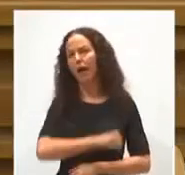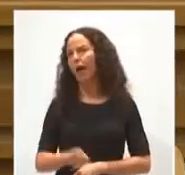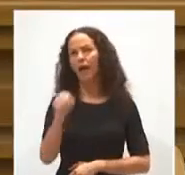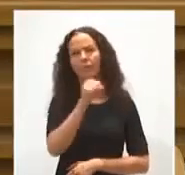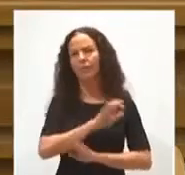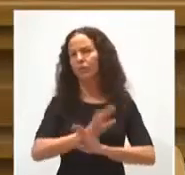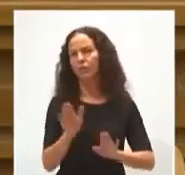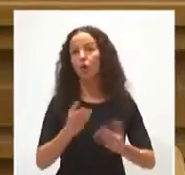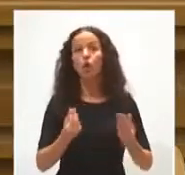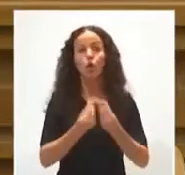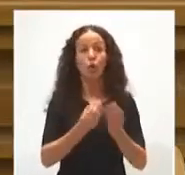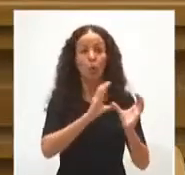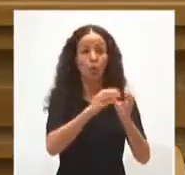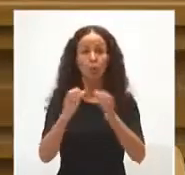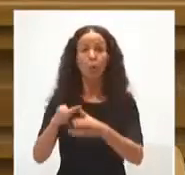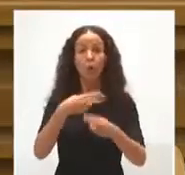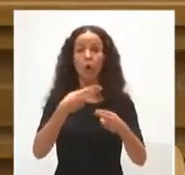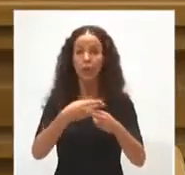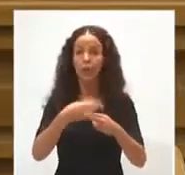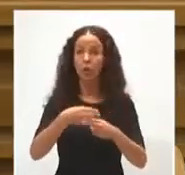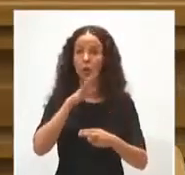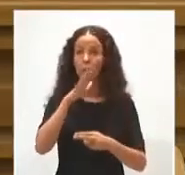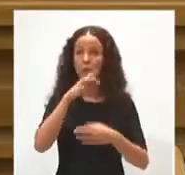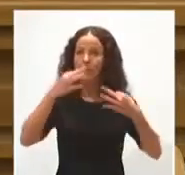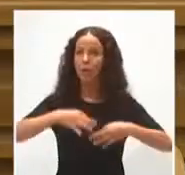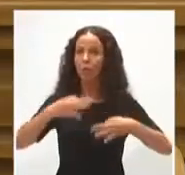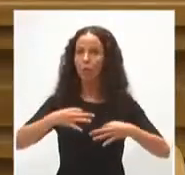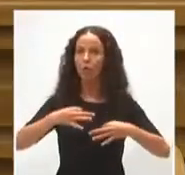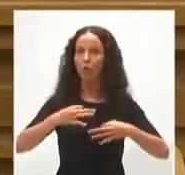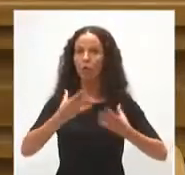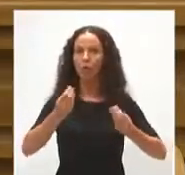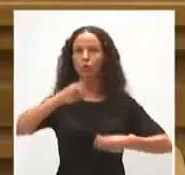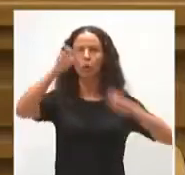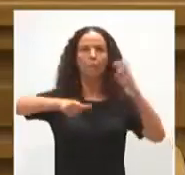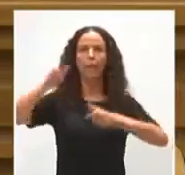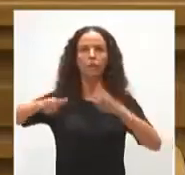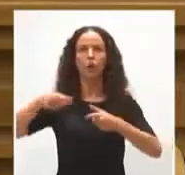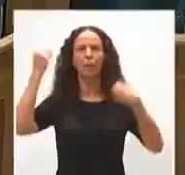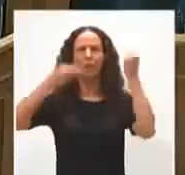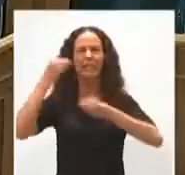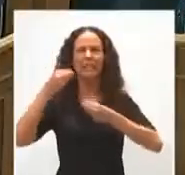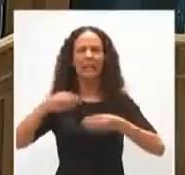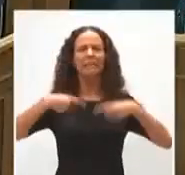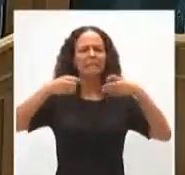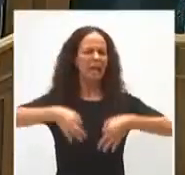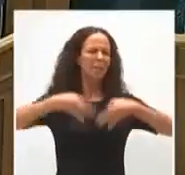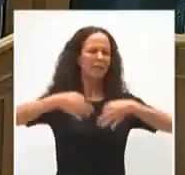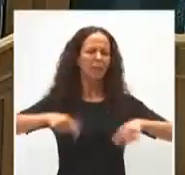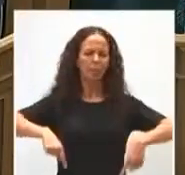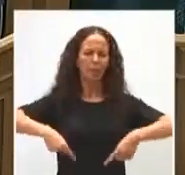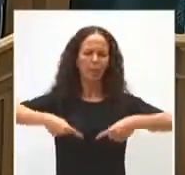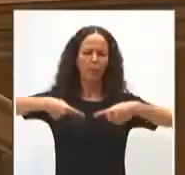hay yo creo que con los partidos políticos porque seguramente hay gente que piensa que aquí nos estamos todo el día tirando los trastos tirando de los pelos